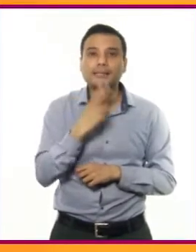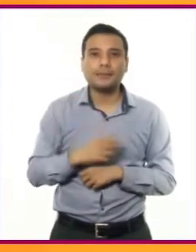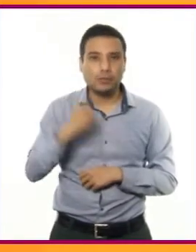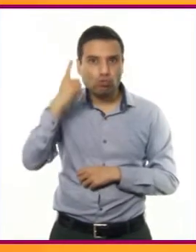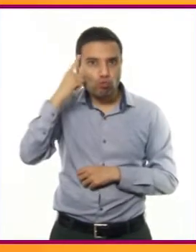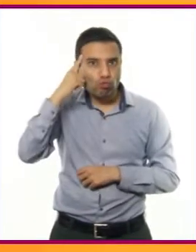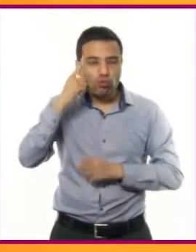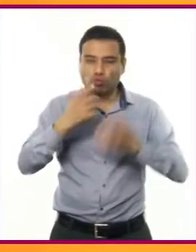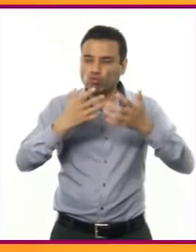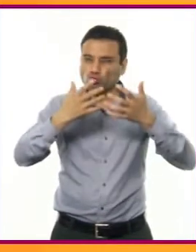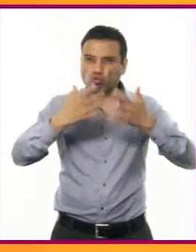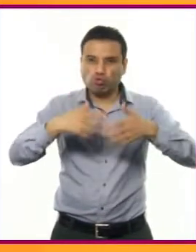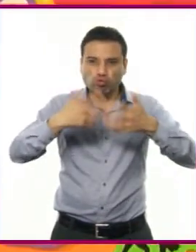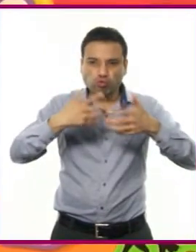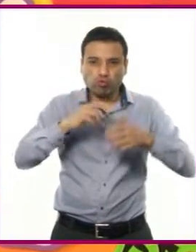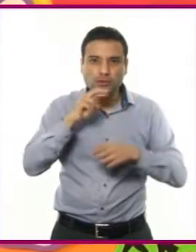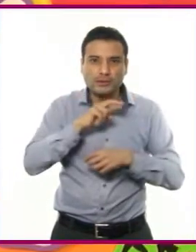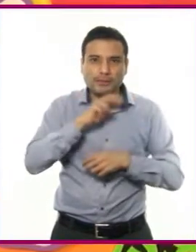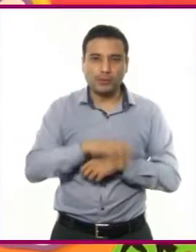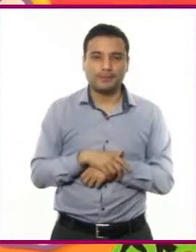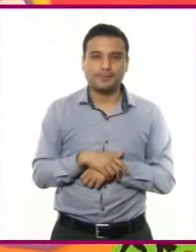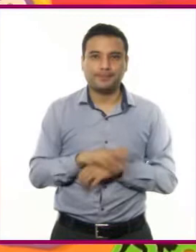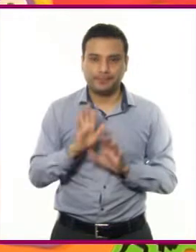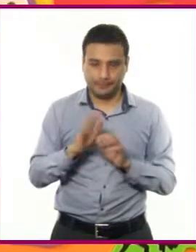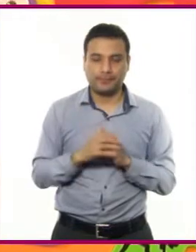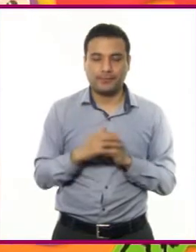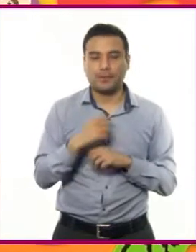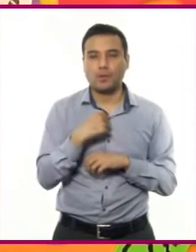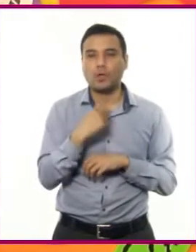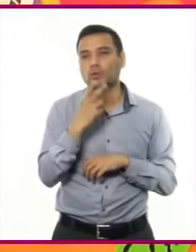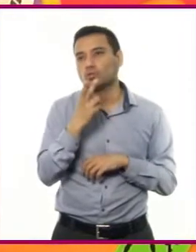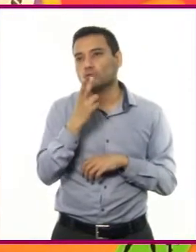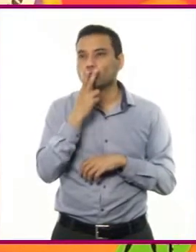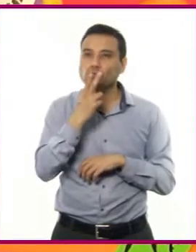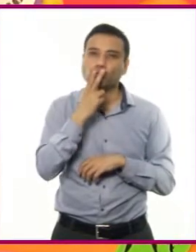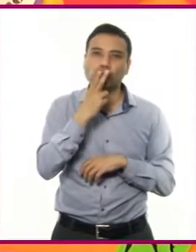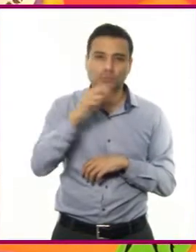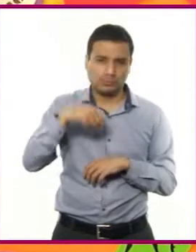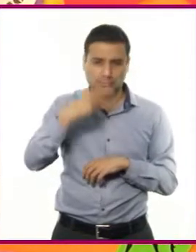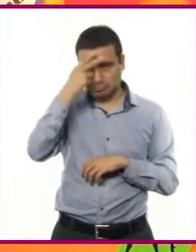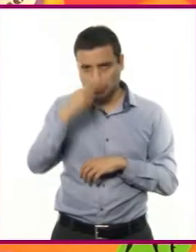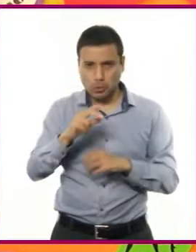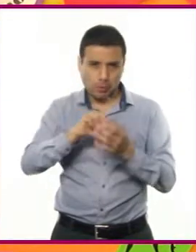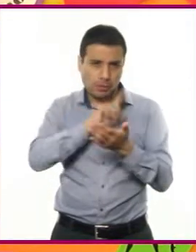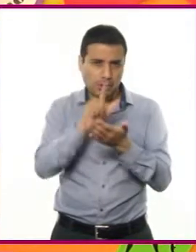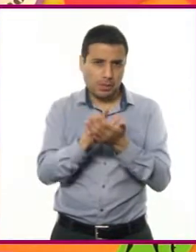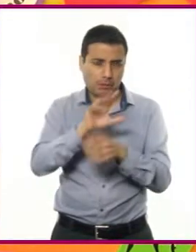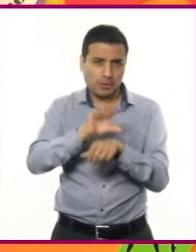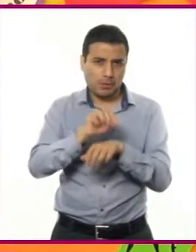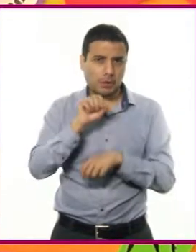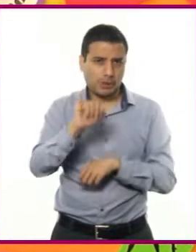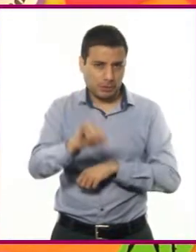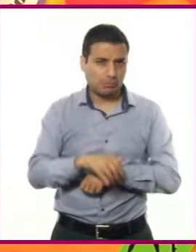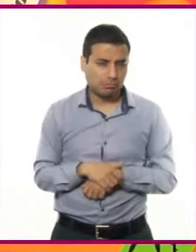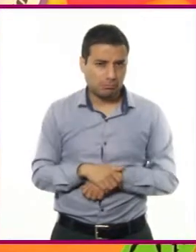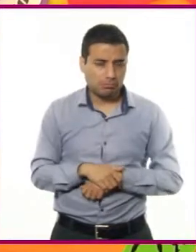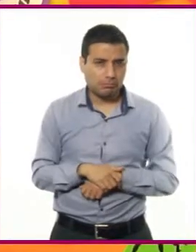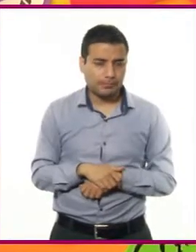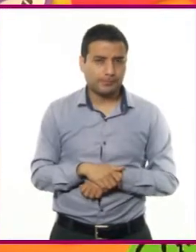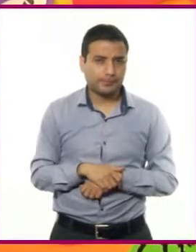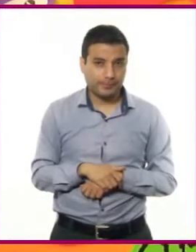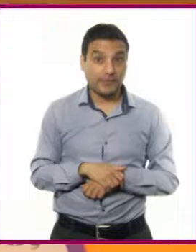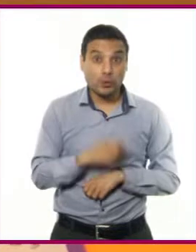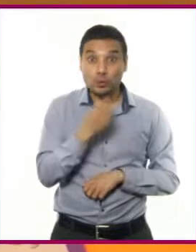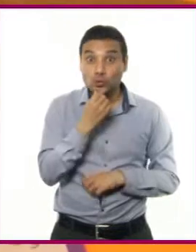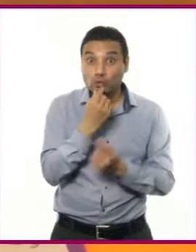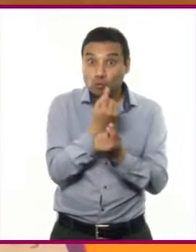cerebro. El consumo de tabaco es legal en nuestro país para los adultos y está prohibido